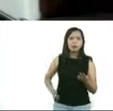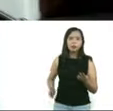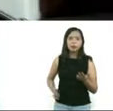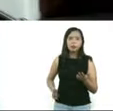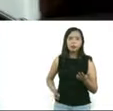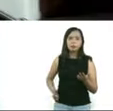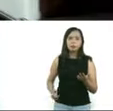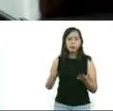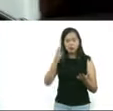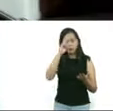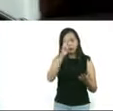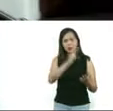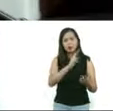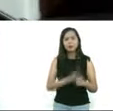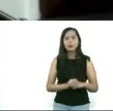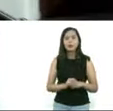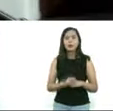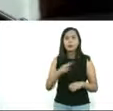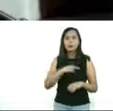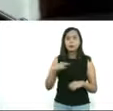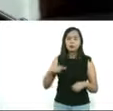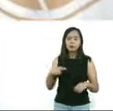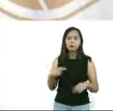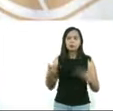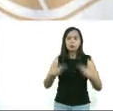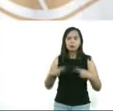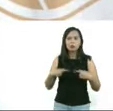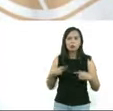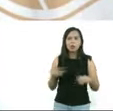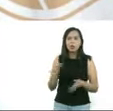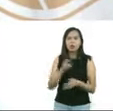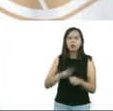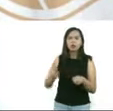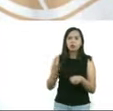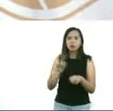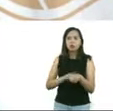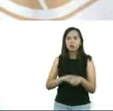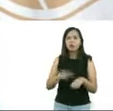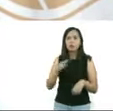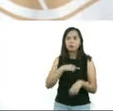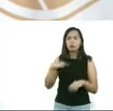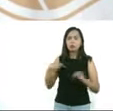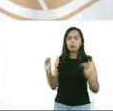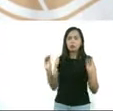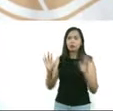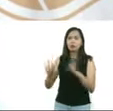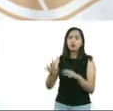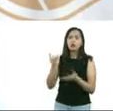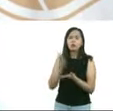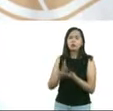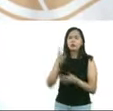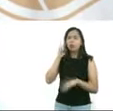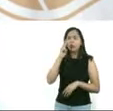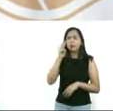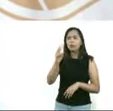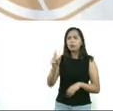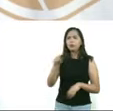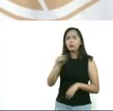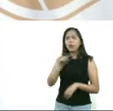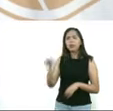laico, y vamos como ciudadanos, como ciudadana, pues a observar esta representación, que es una representación del pueblo